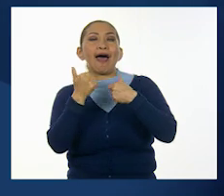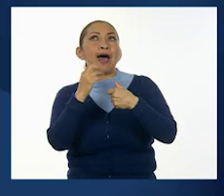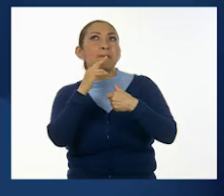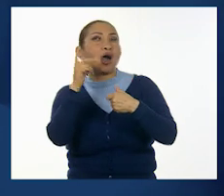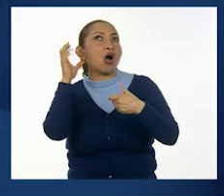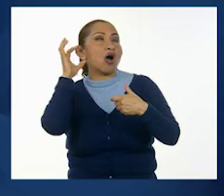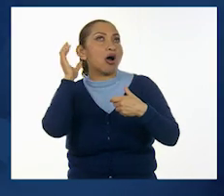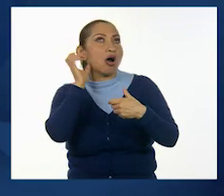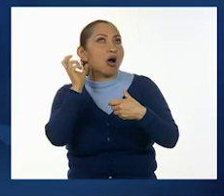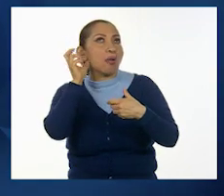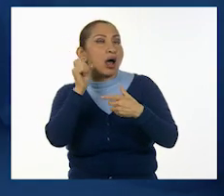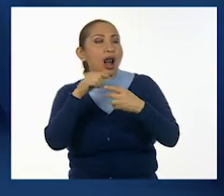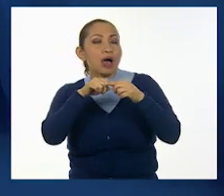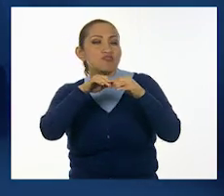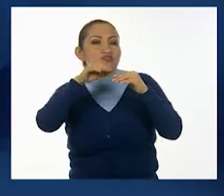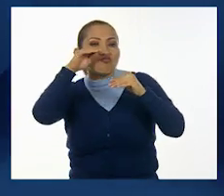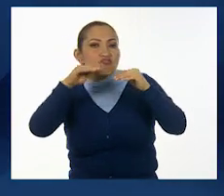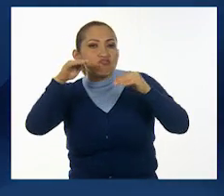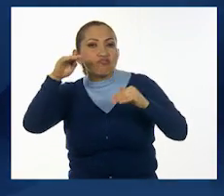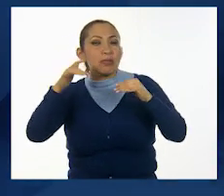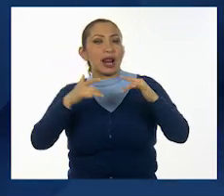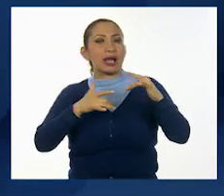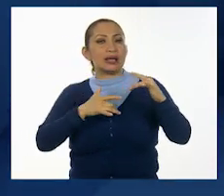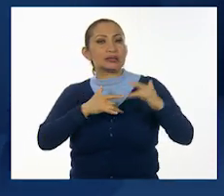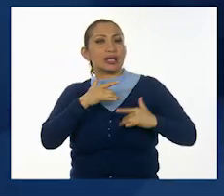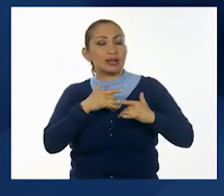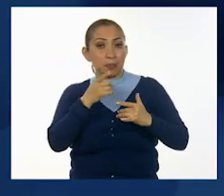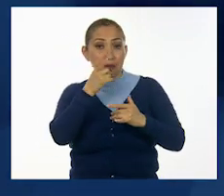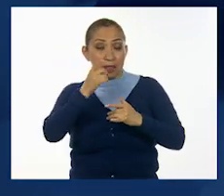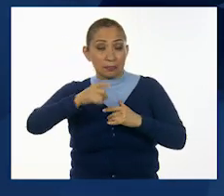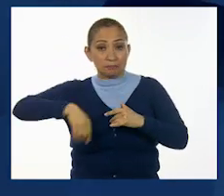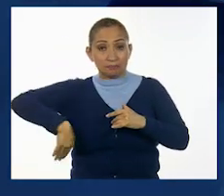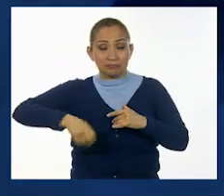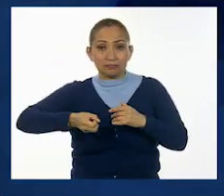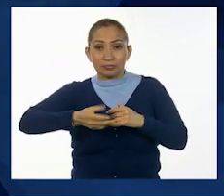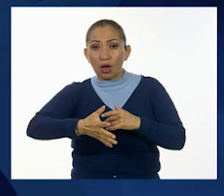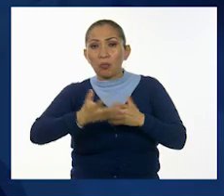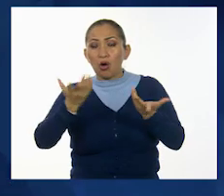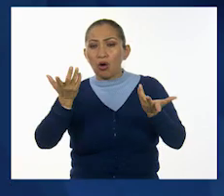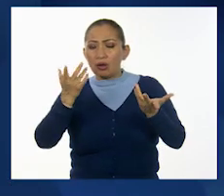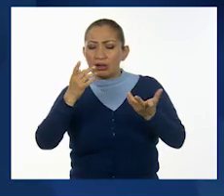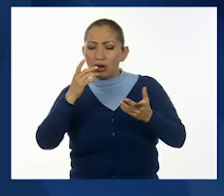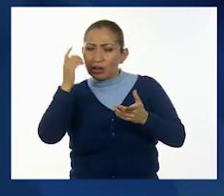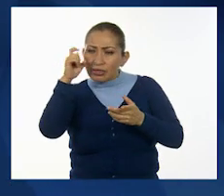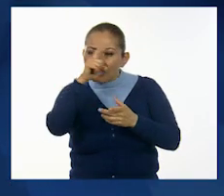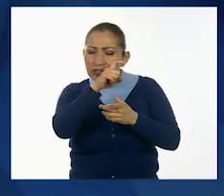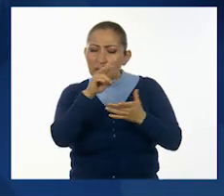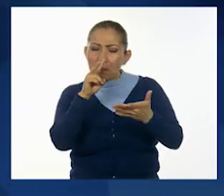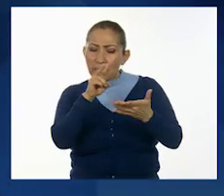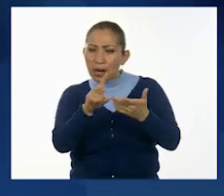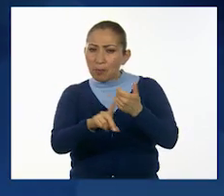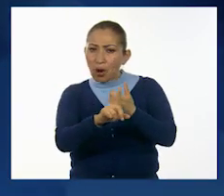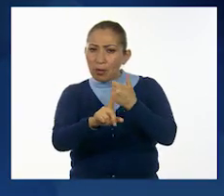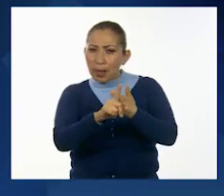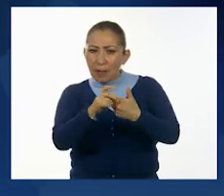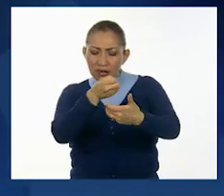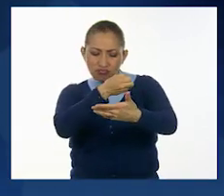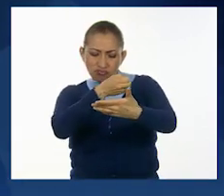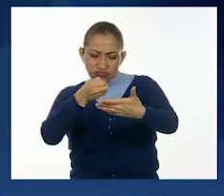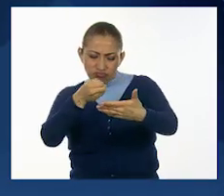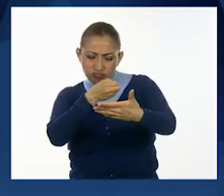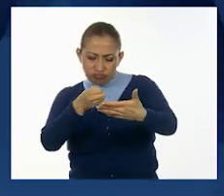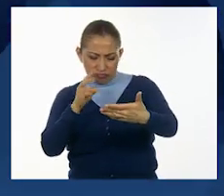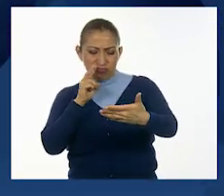comprender, para evaluar la entonación, para dar sentido, como decía, a fragmentos complejos, para identificar problemas de redacción,